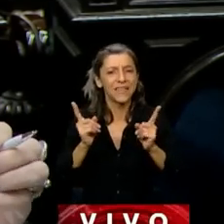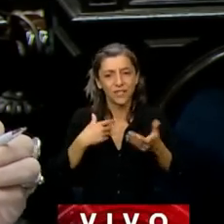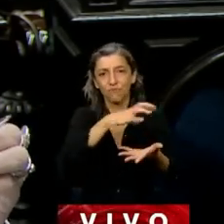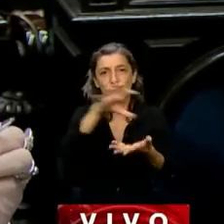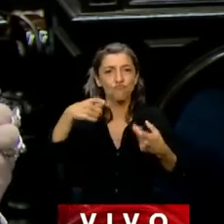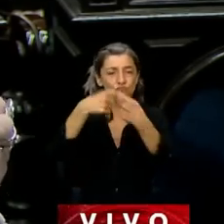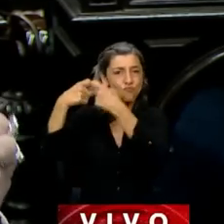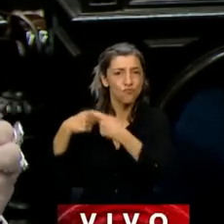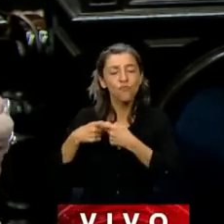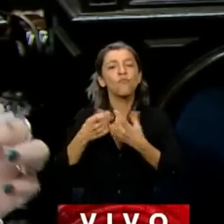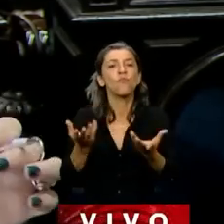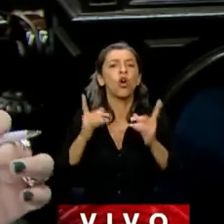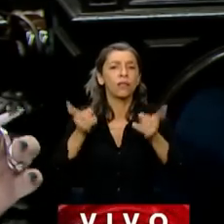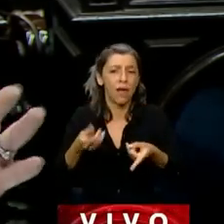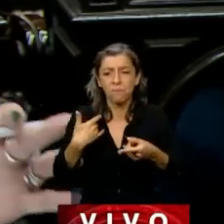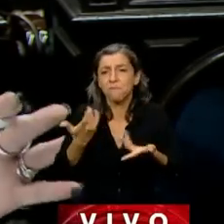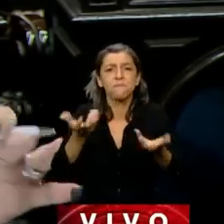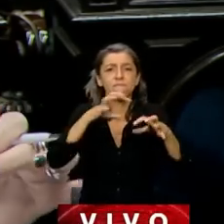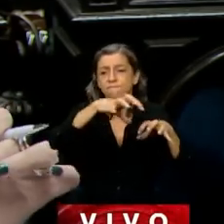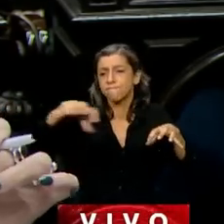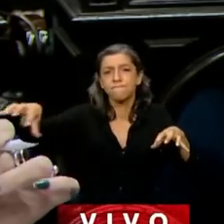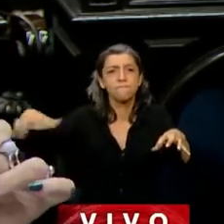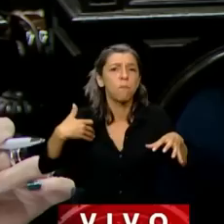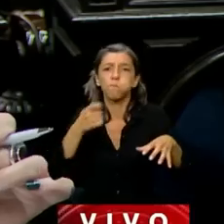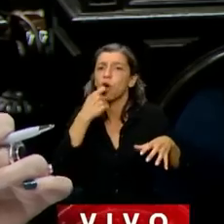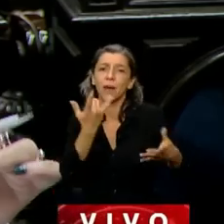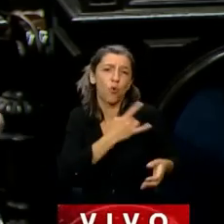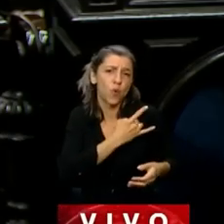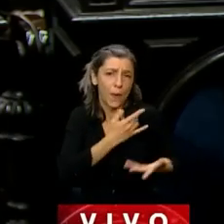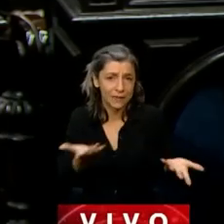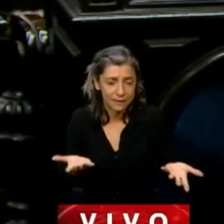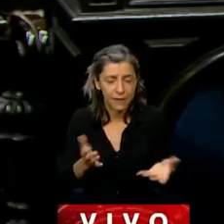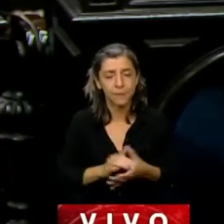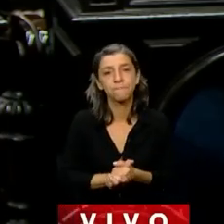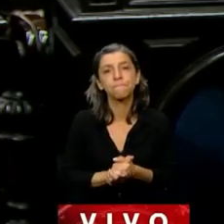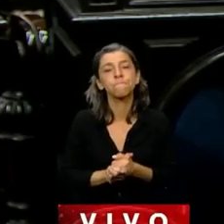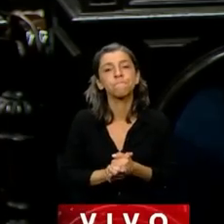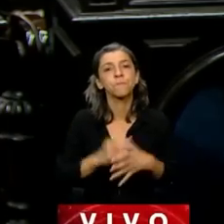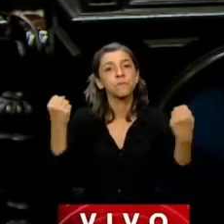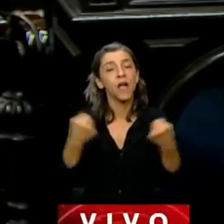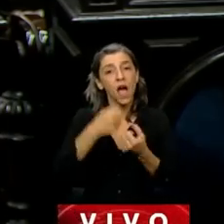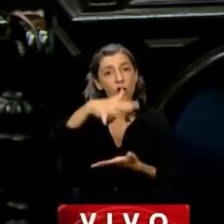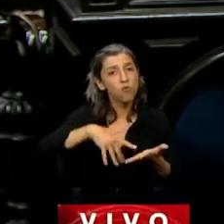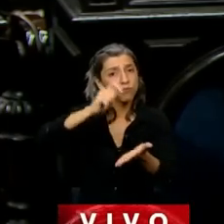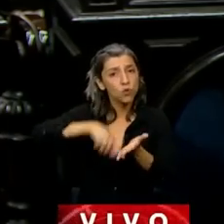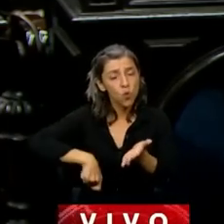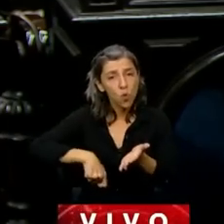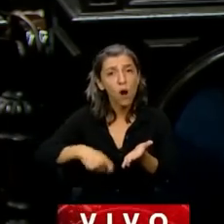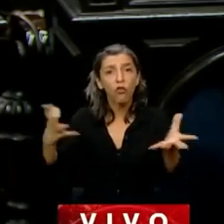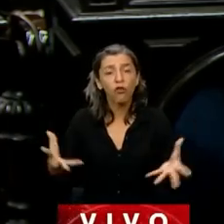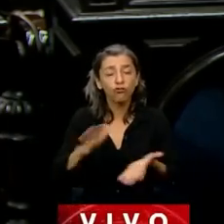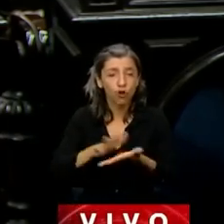civiles y otros agentes sociales, como por ejemplo las universidades. El acuerdo constitutivo de la Fundación